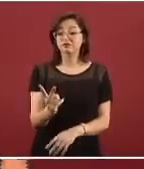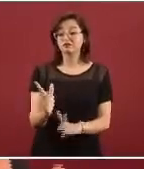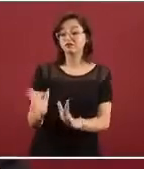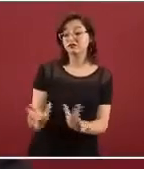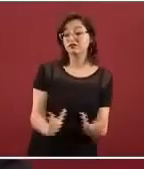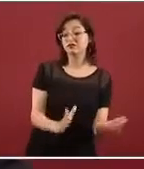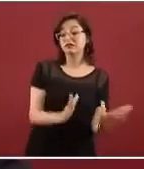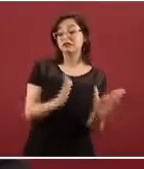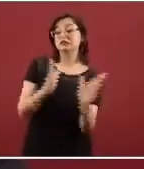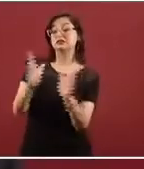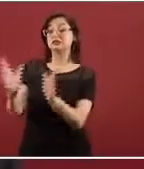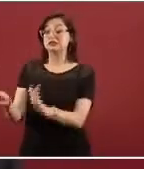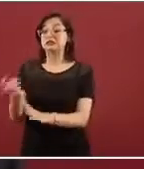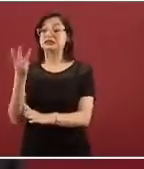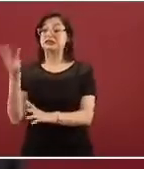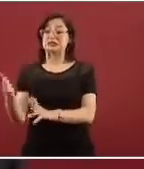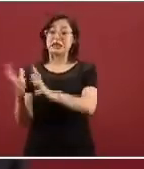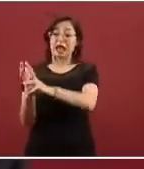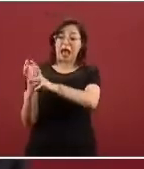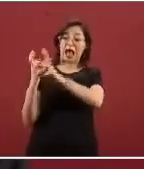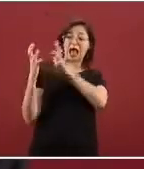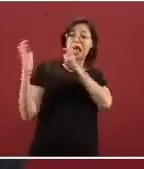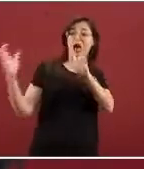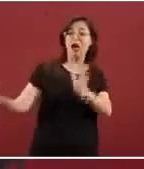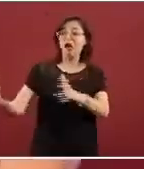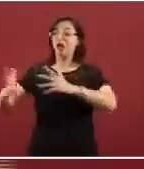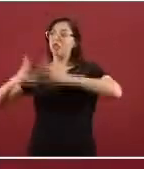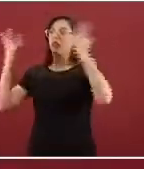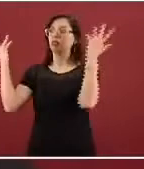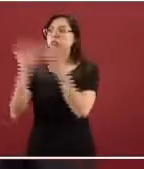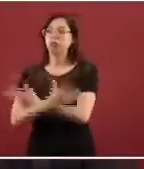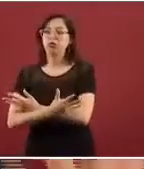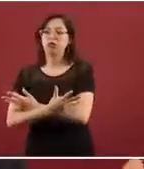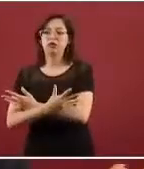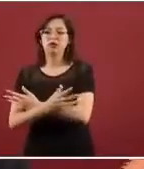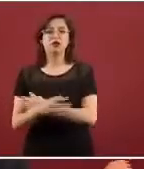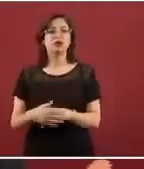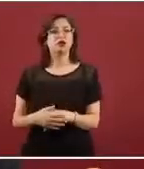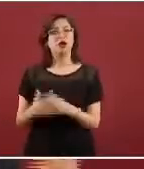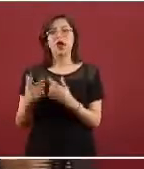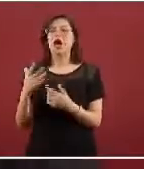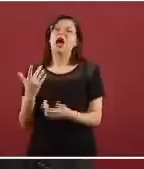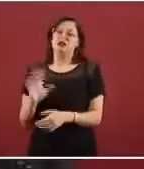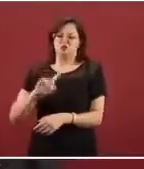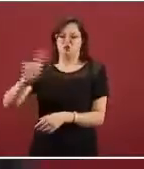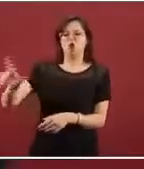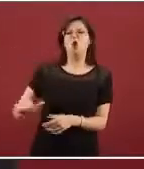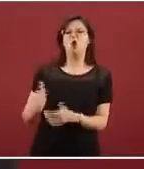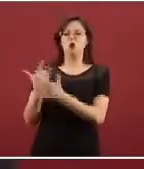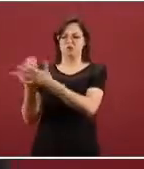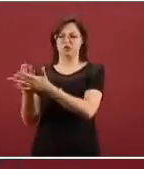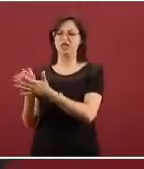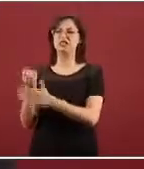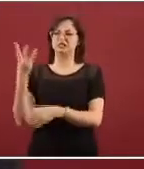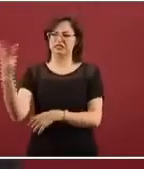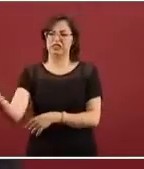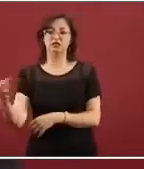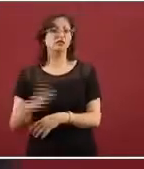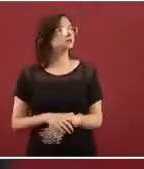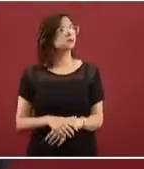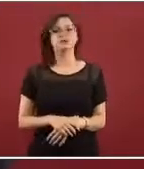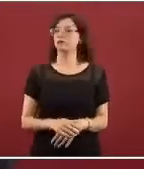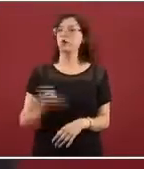fase 3 sea muy intensa. No quieran esperar a la fase 3. Hay que actuar ya,